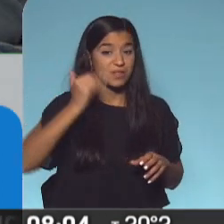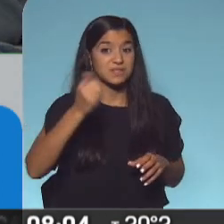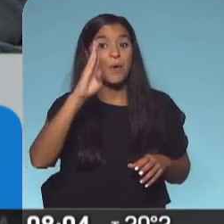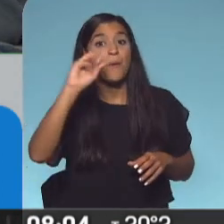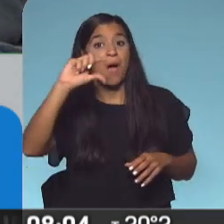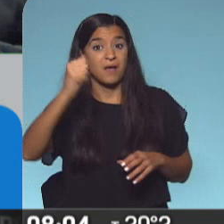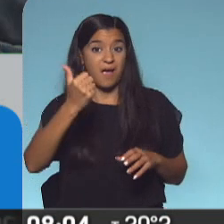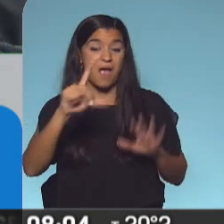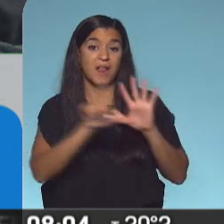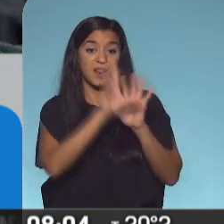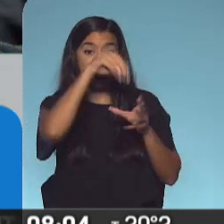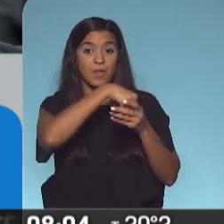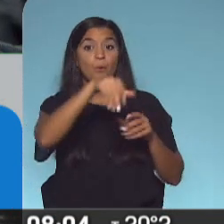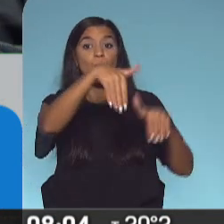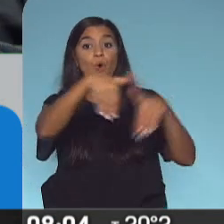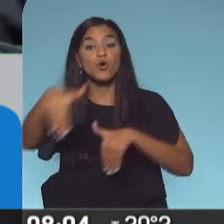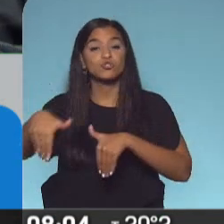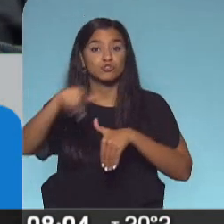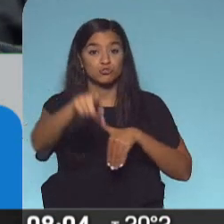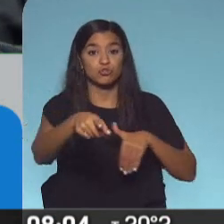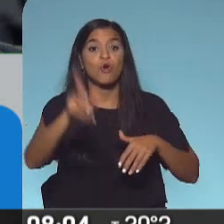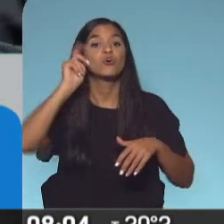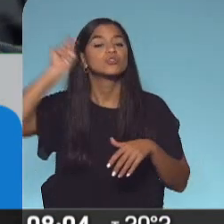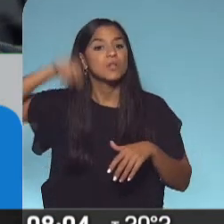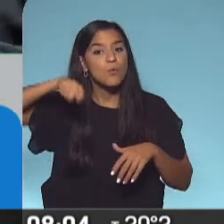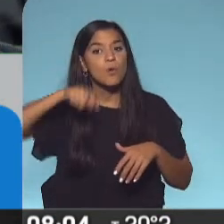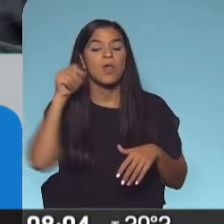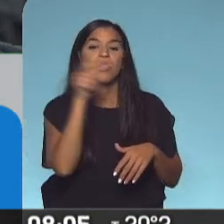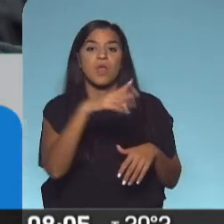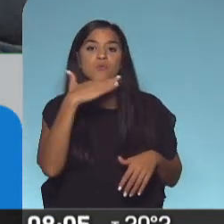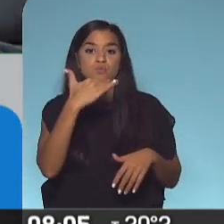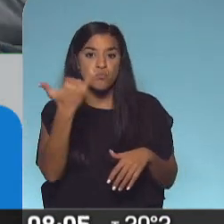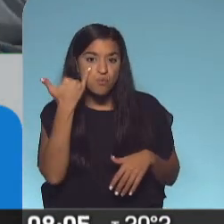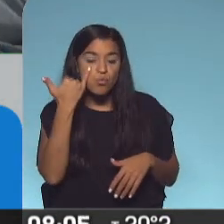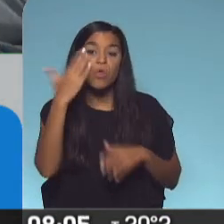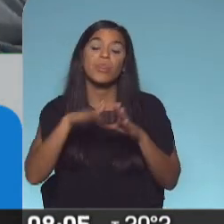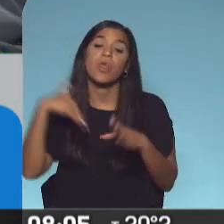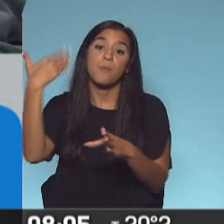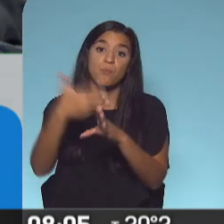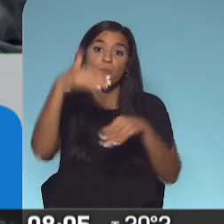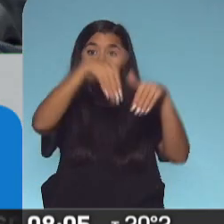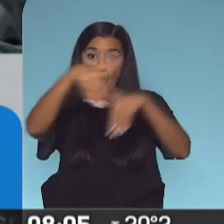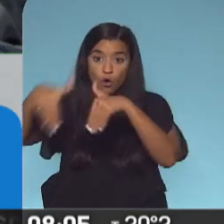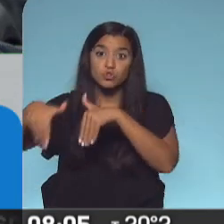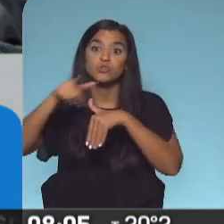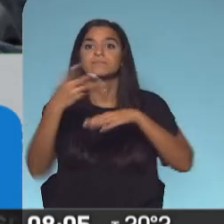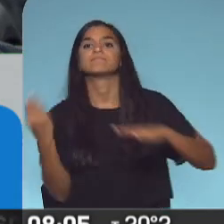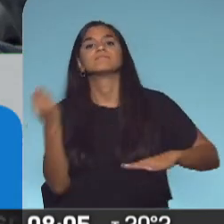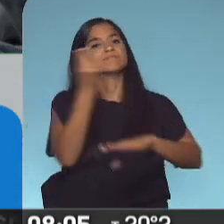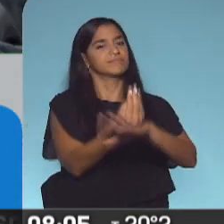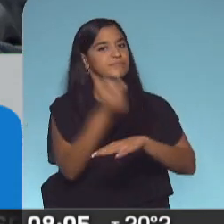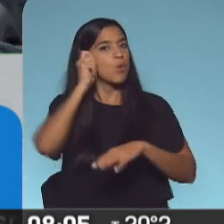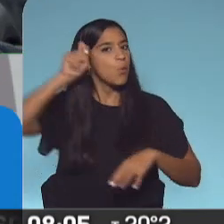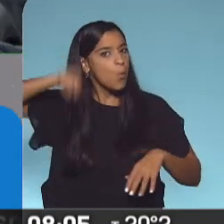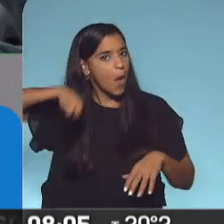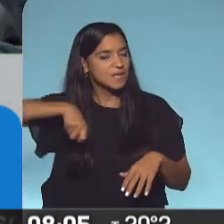era un legislador que votó la ampliación del Tribunal Superior de Justicia de Jujuy y luego de haber votado la ampliación fue designado como juez de